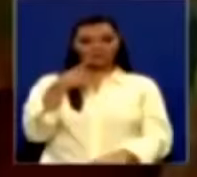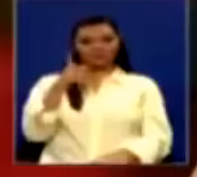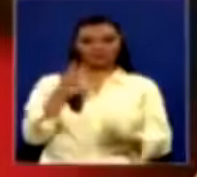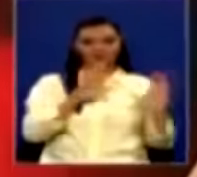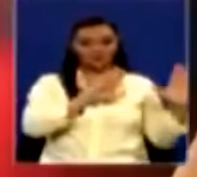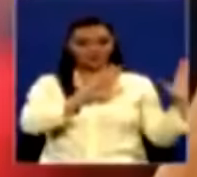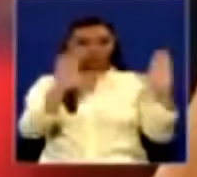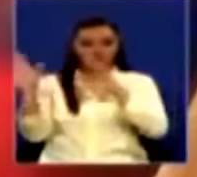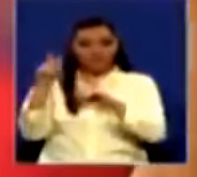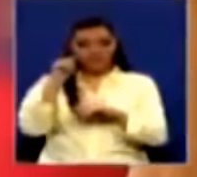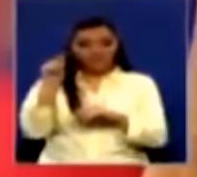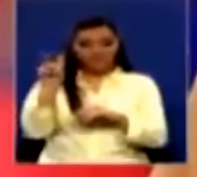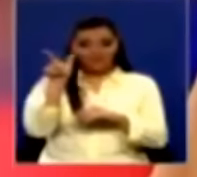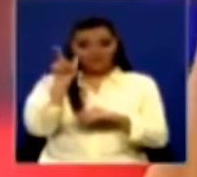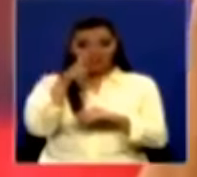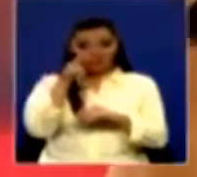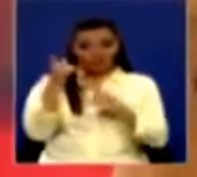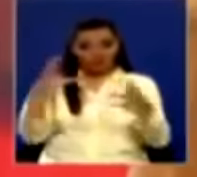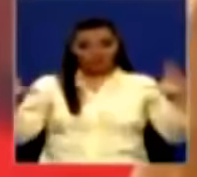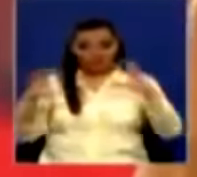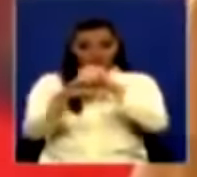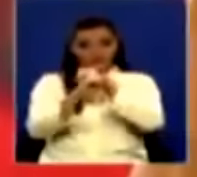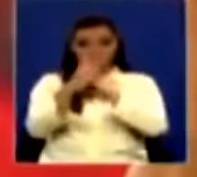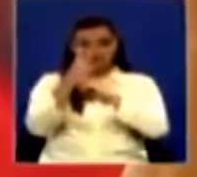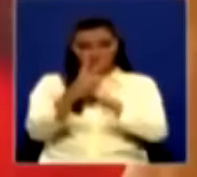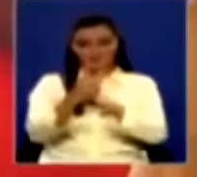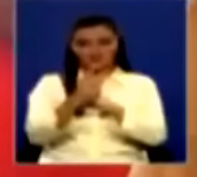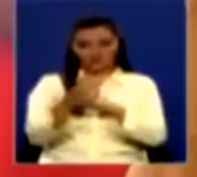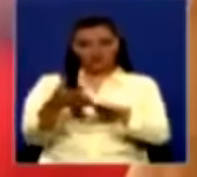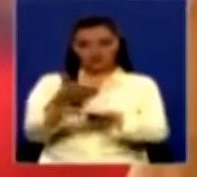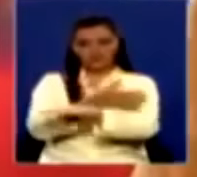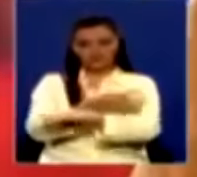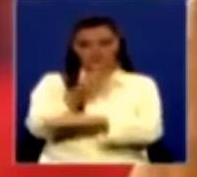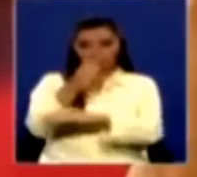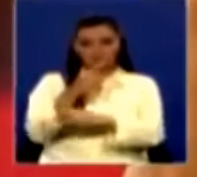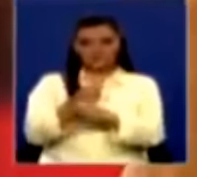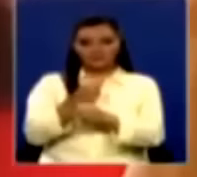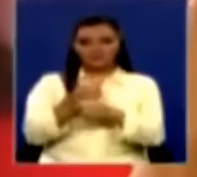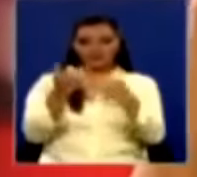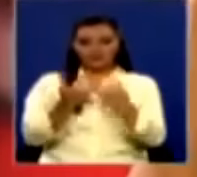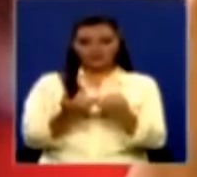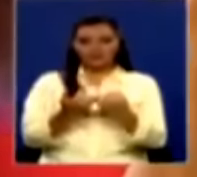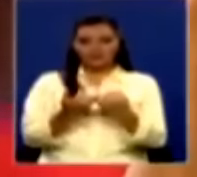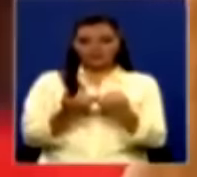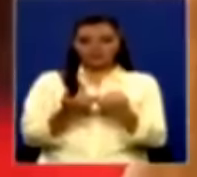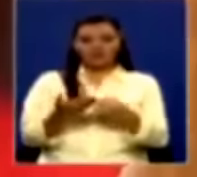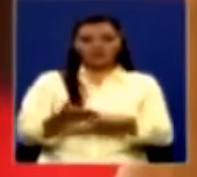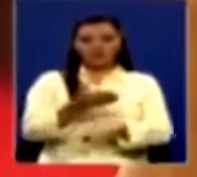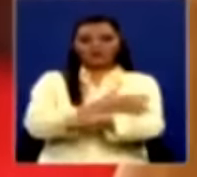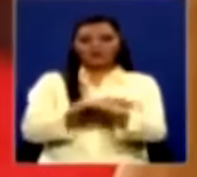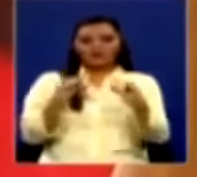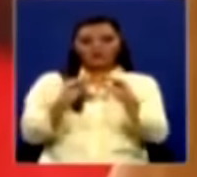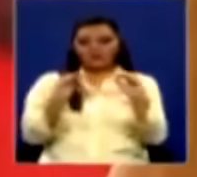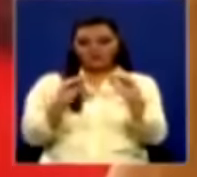¿no?, con lo que virtualmente, lo que es esta obra extraordinaria, histórica, que antes no existían, tuvo